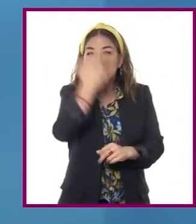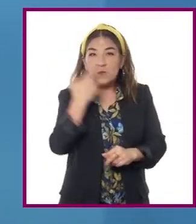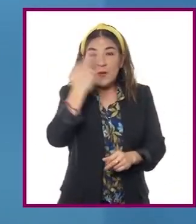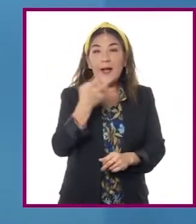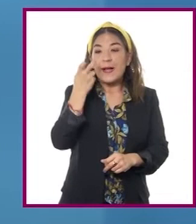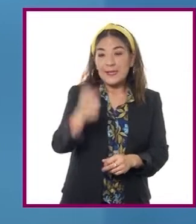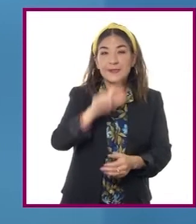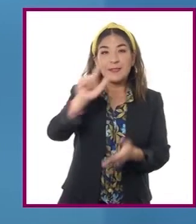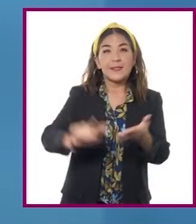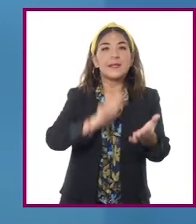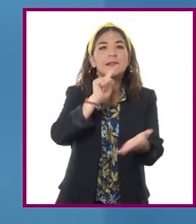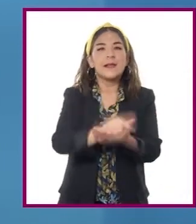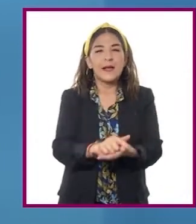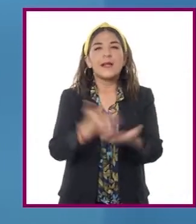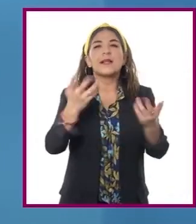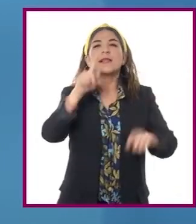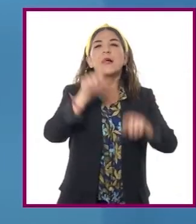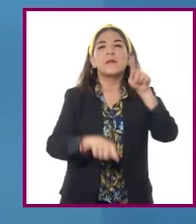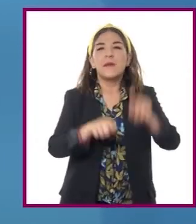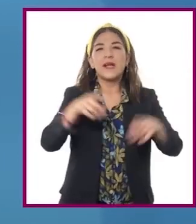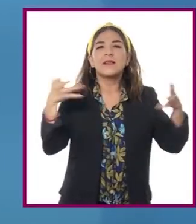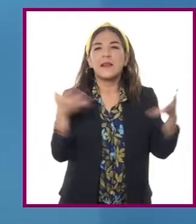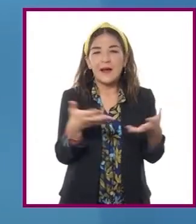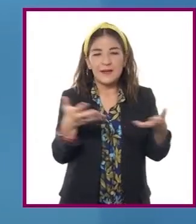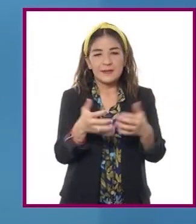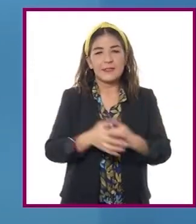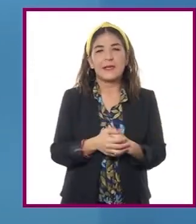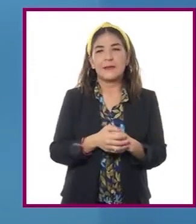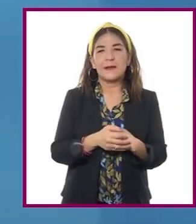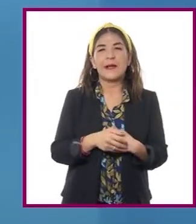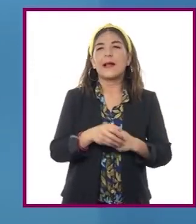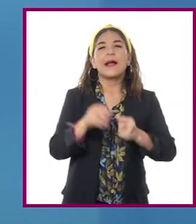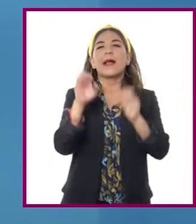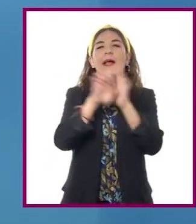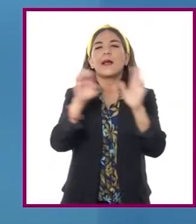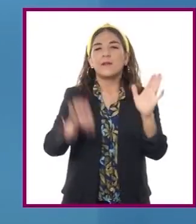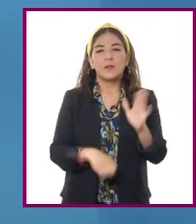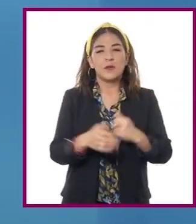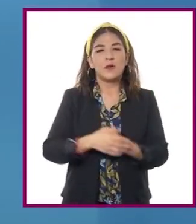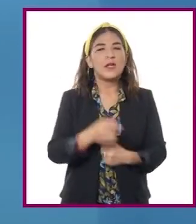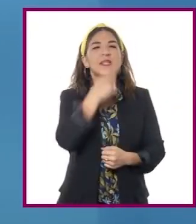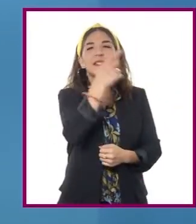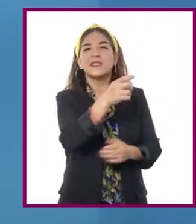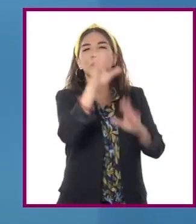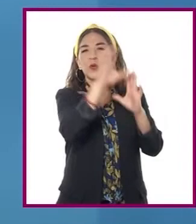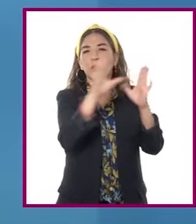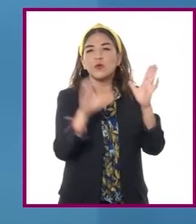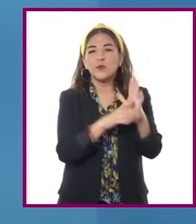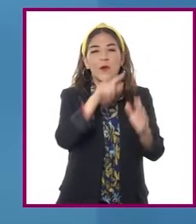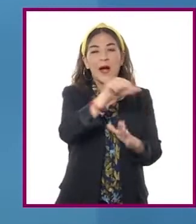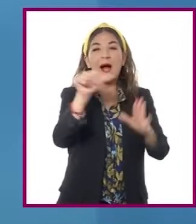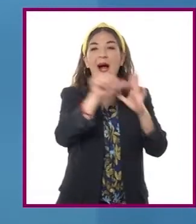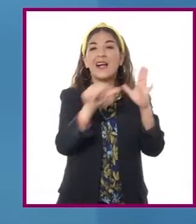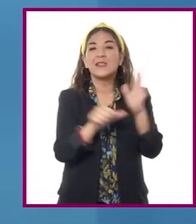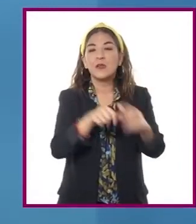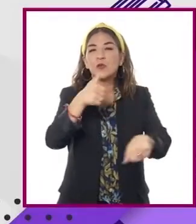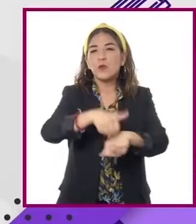ley lo que corresponde hacer. A ver, ¿qué dice la Constitución en su artículo